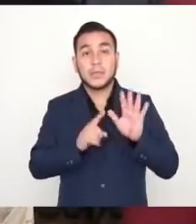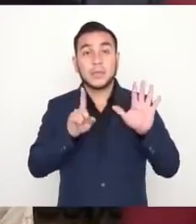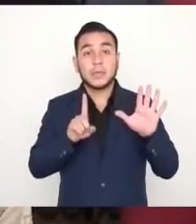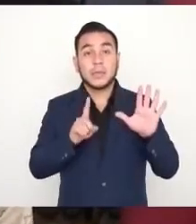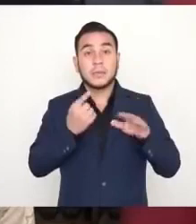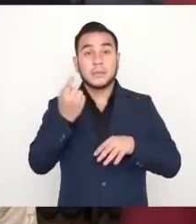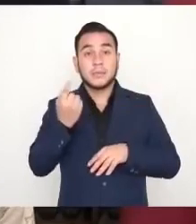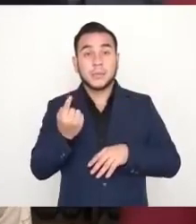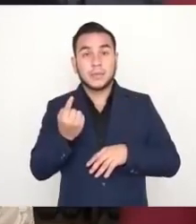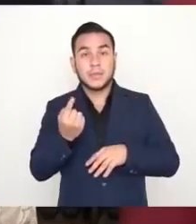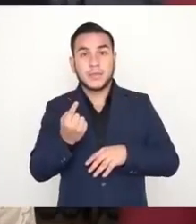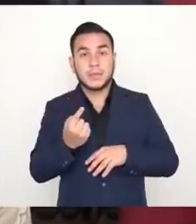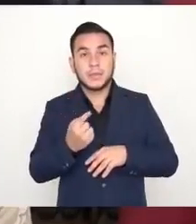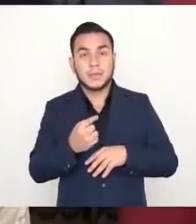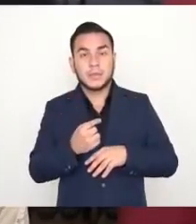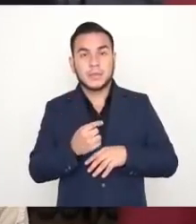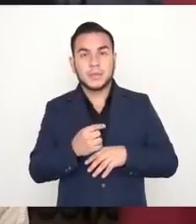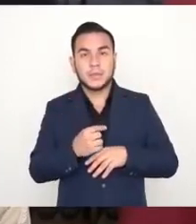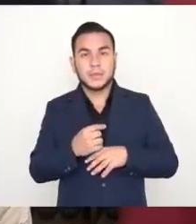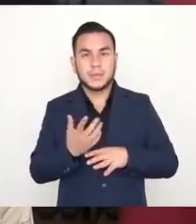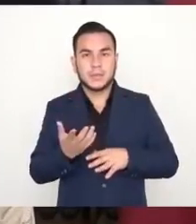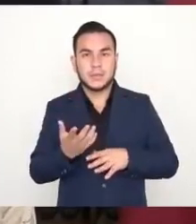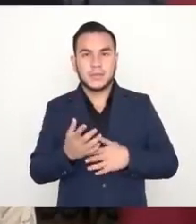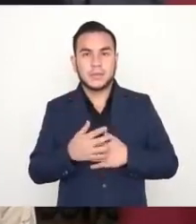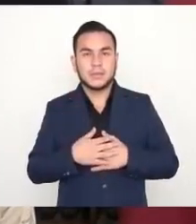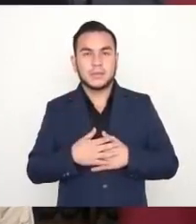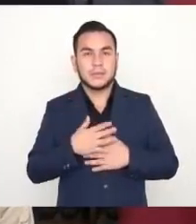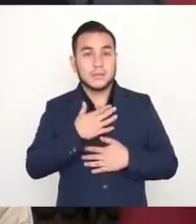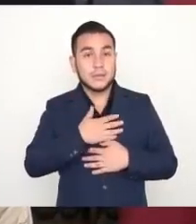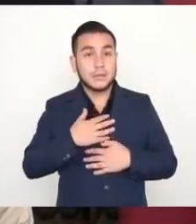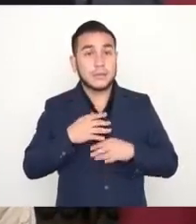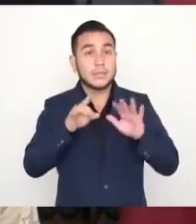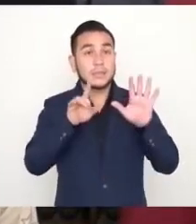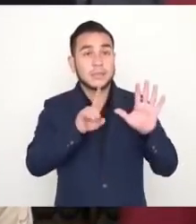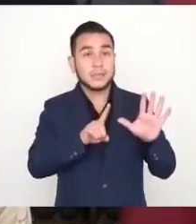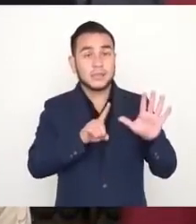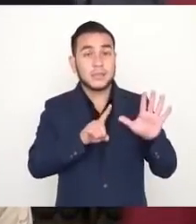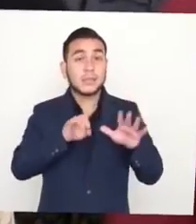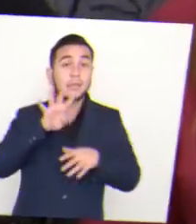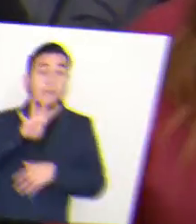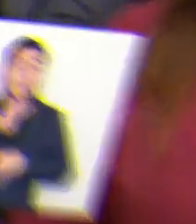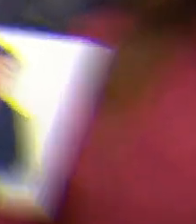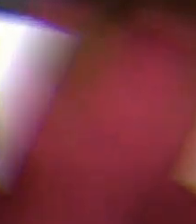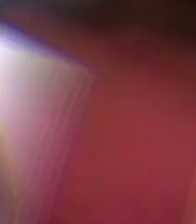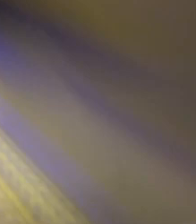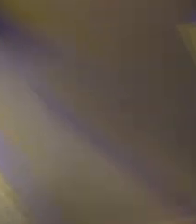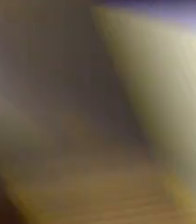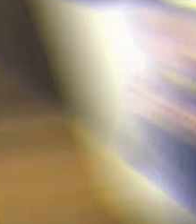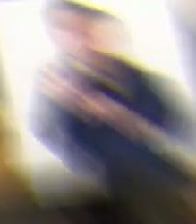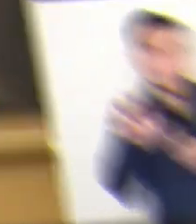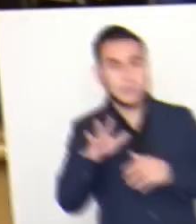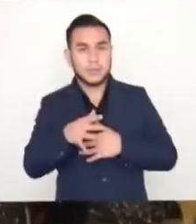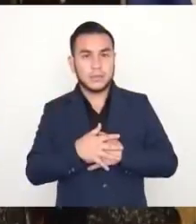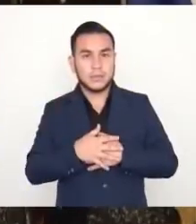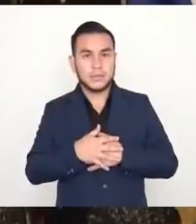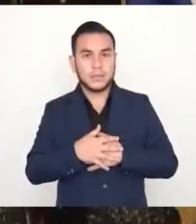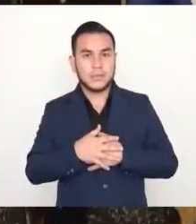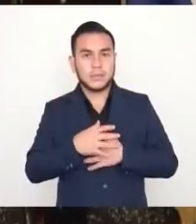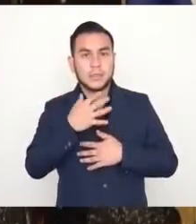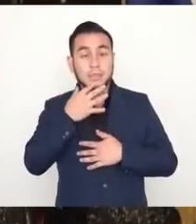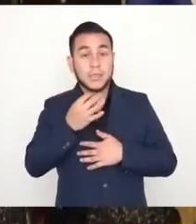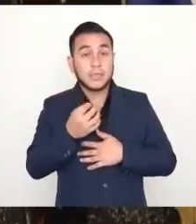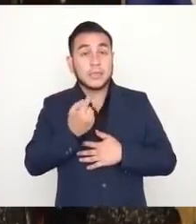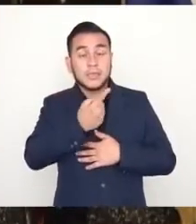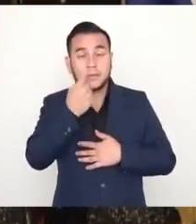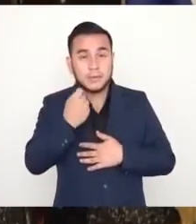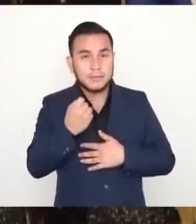de Que me, sí, 435. permítame. No, no, permíteme tú a mí, discúlpame. Son seis de 435. Sería Ok, bueno que lo aclares sí, para que pero alguien quiero entienda que es